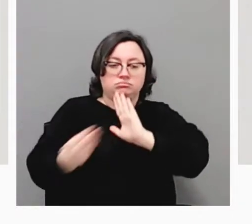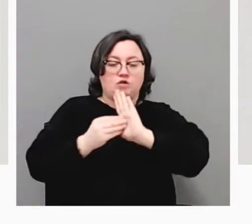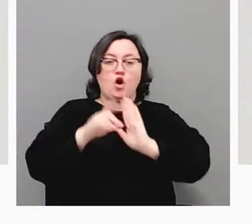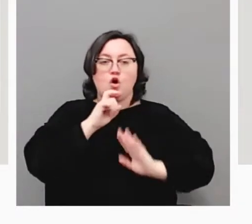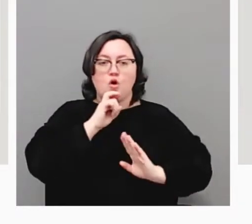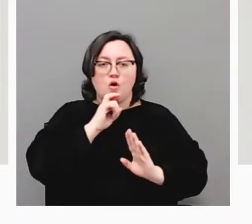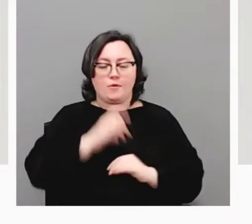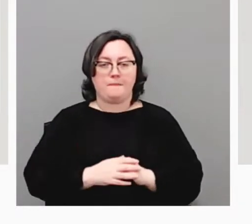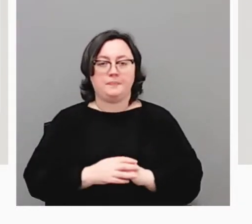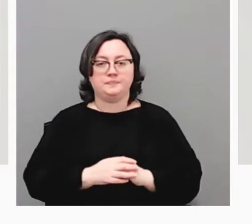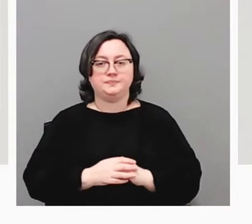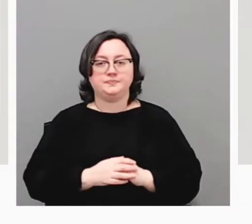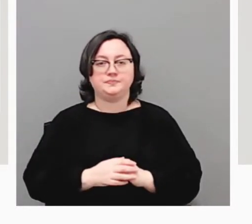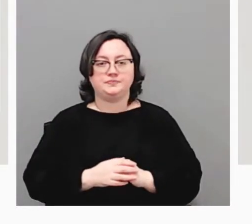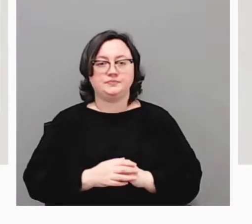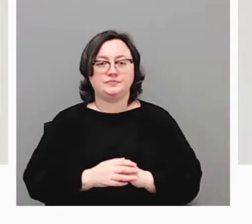de los espacios, ¿no?